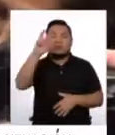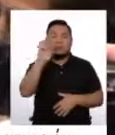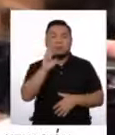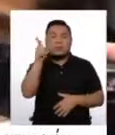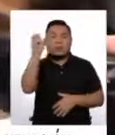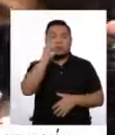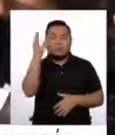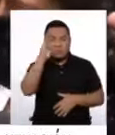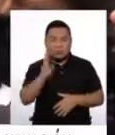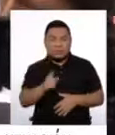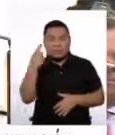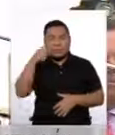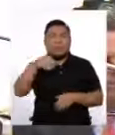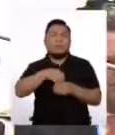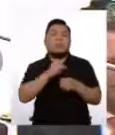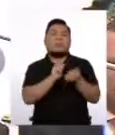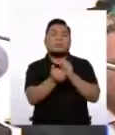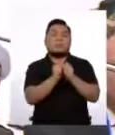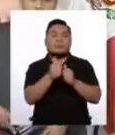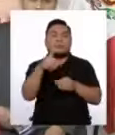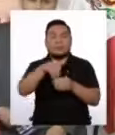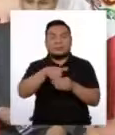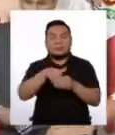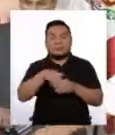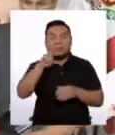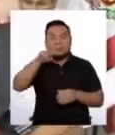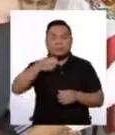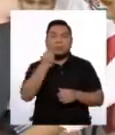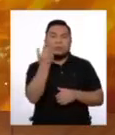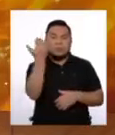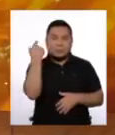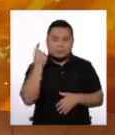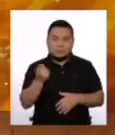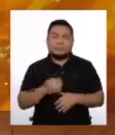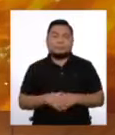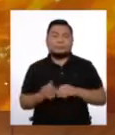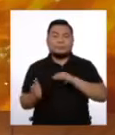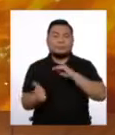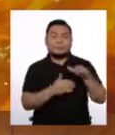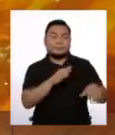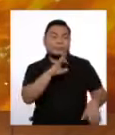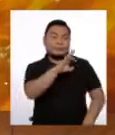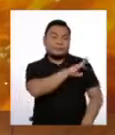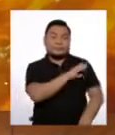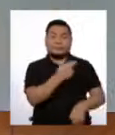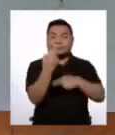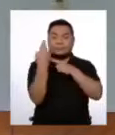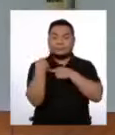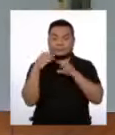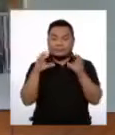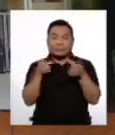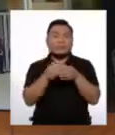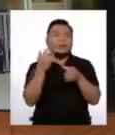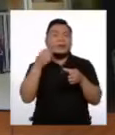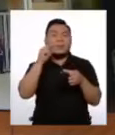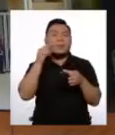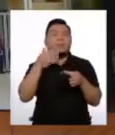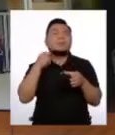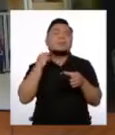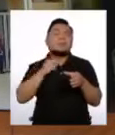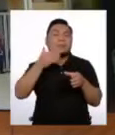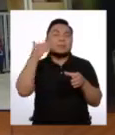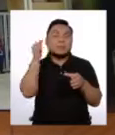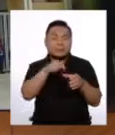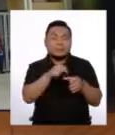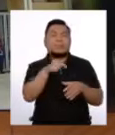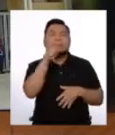parte de Odebrecht para financiar la campaña electoral del 2011. Y la fiscal encargada del caso Los Cuellos Blancos expresó su